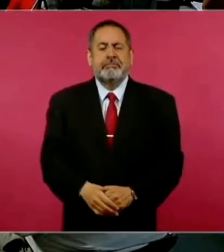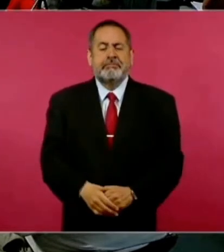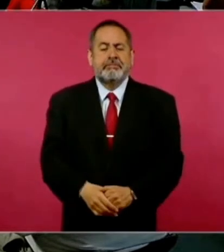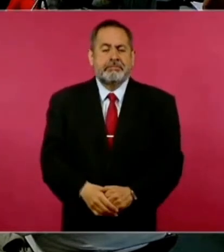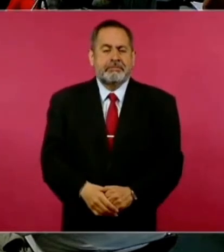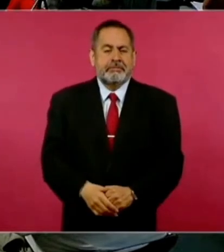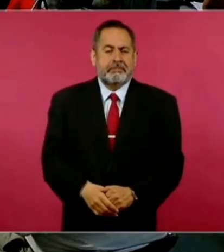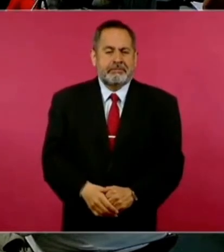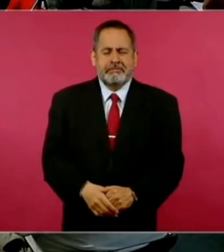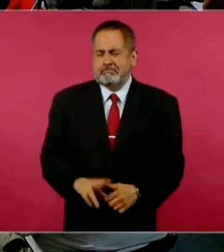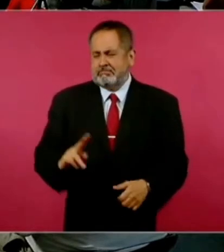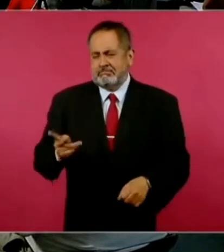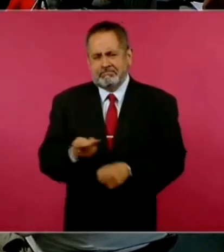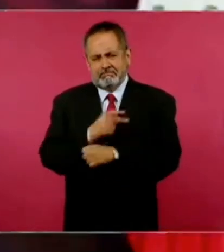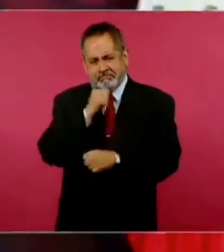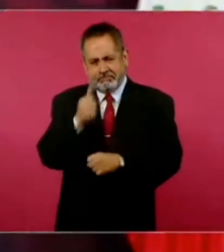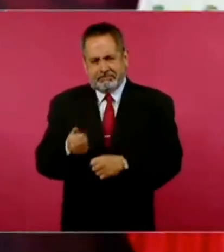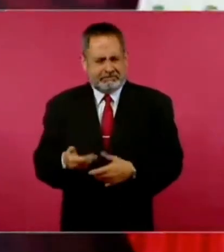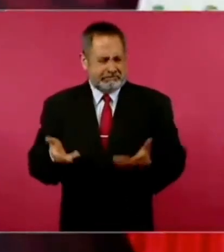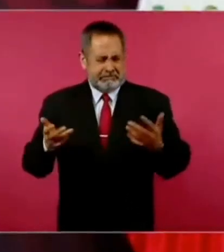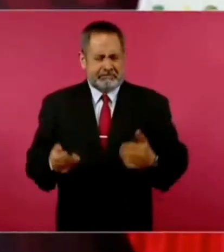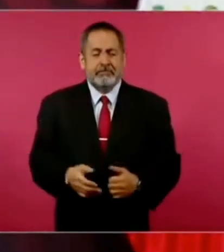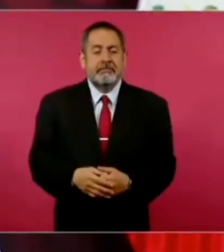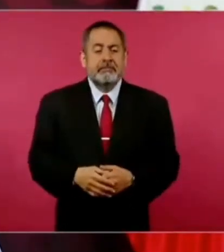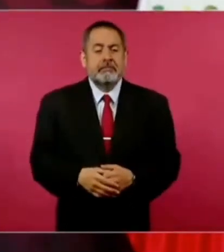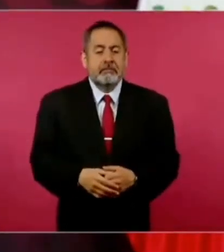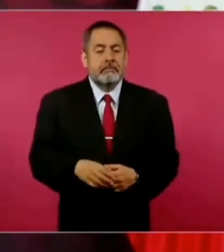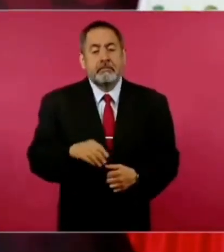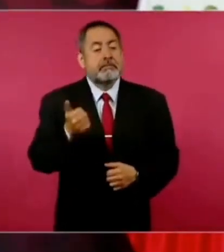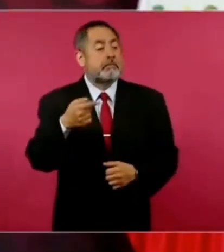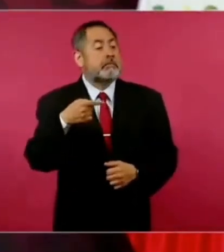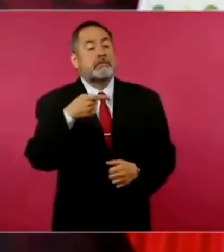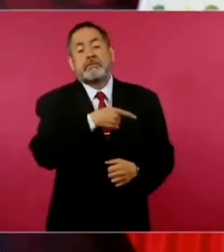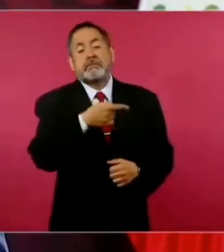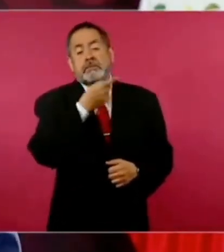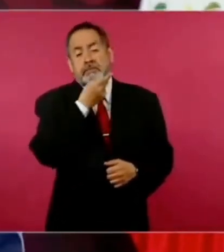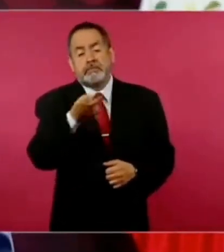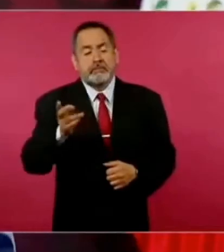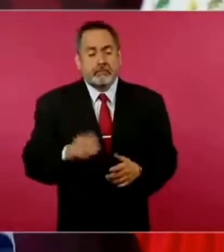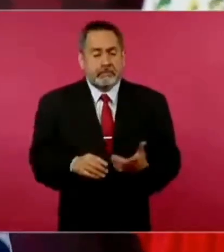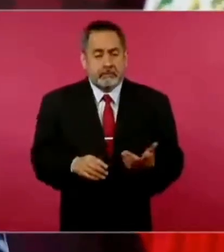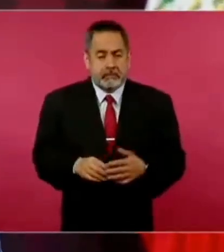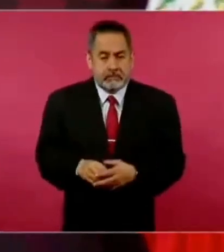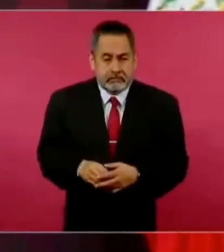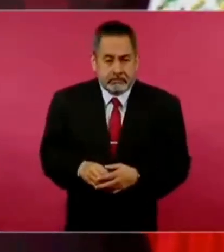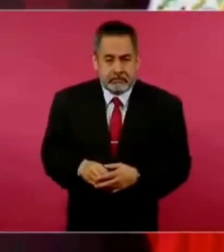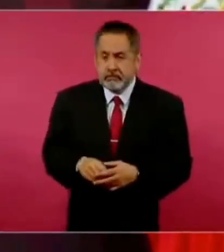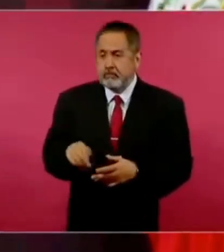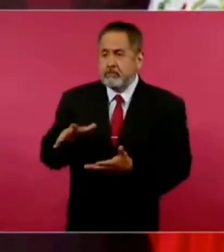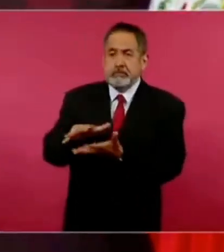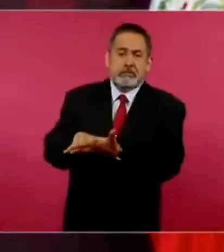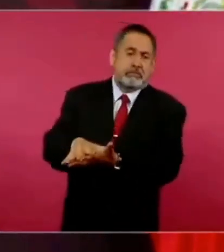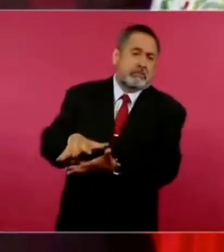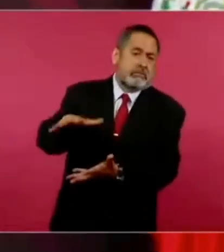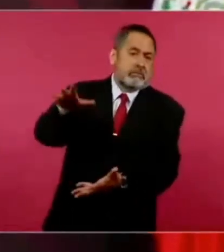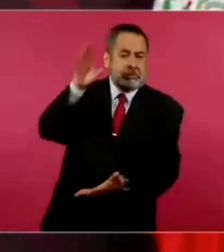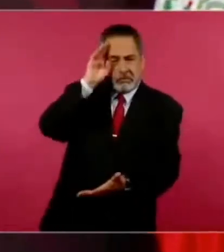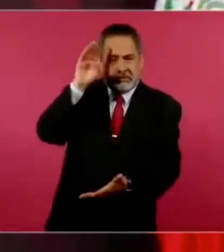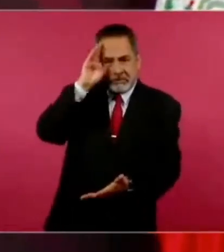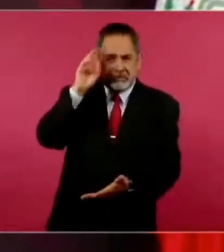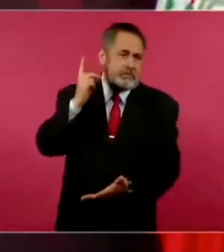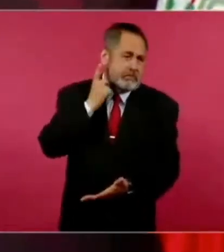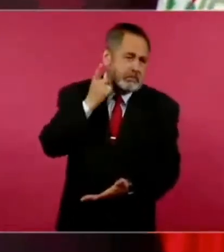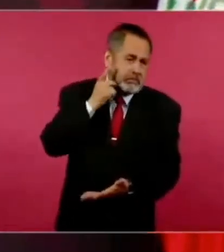Y no pasa nada. La otra cuestión, dice, es que hay sobrerepresentación,